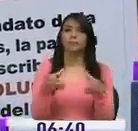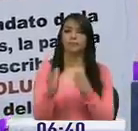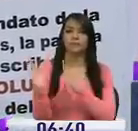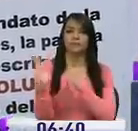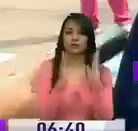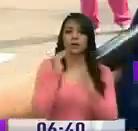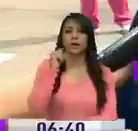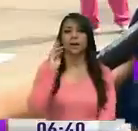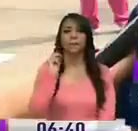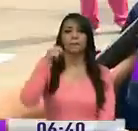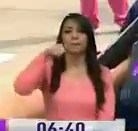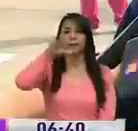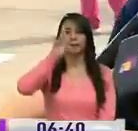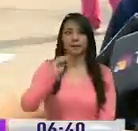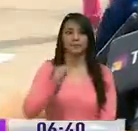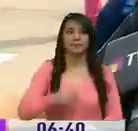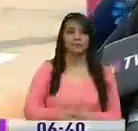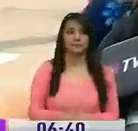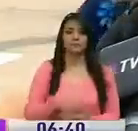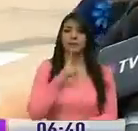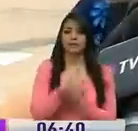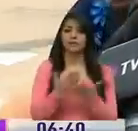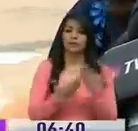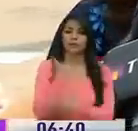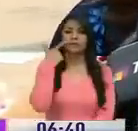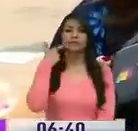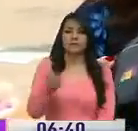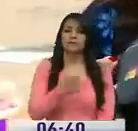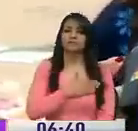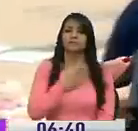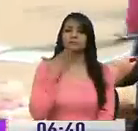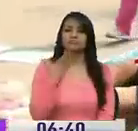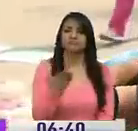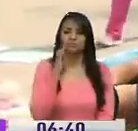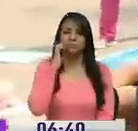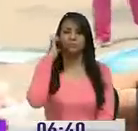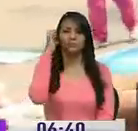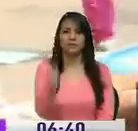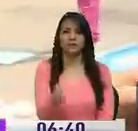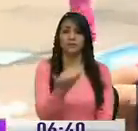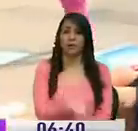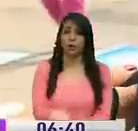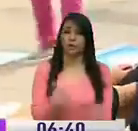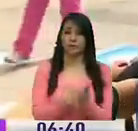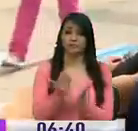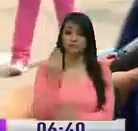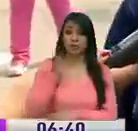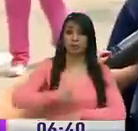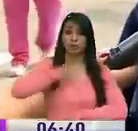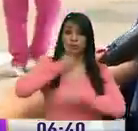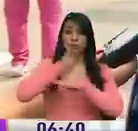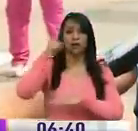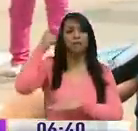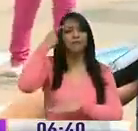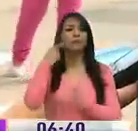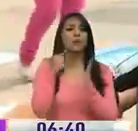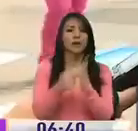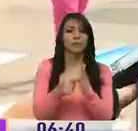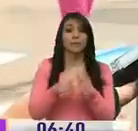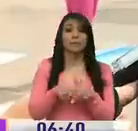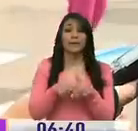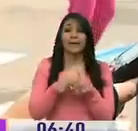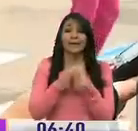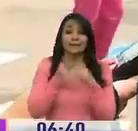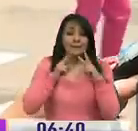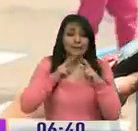ampetra tenemos la esperanza Sí en la nueva fiscal tenemos la esperanza que no se vuelva como otras autoridades del gobierno que empiezan y